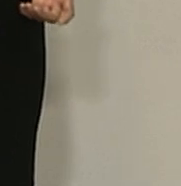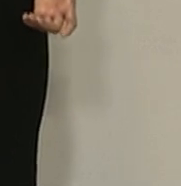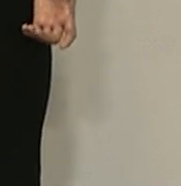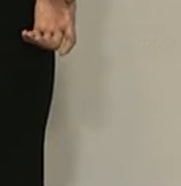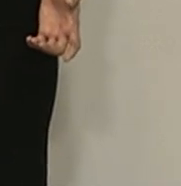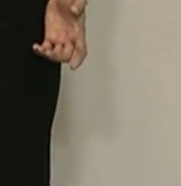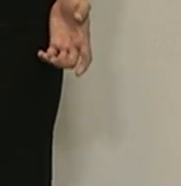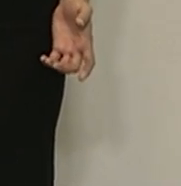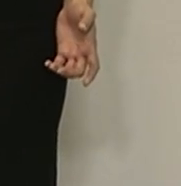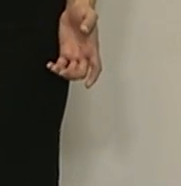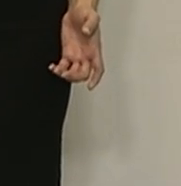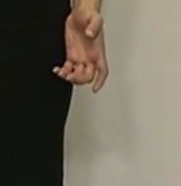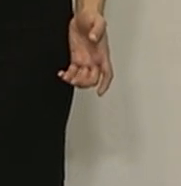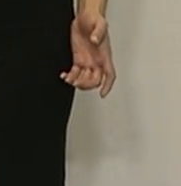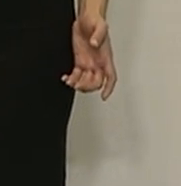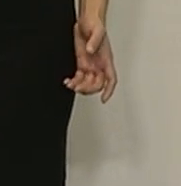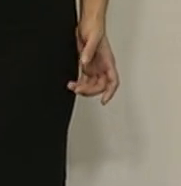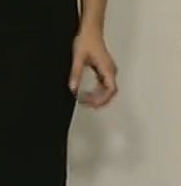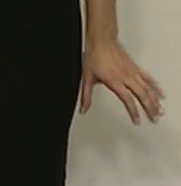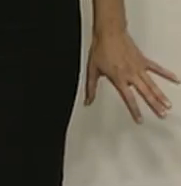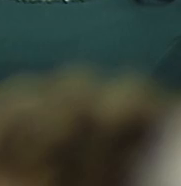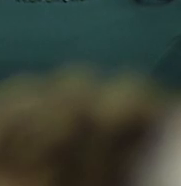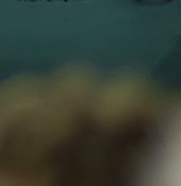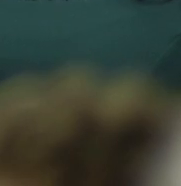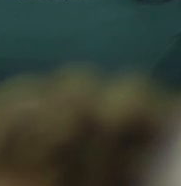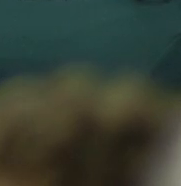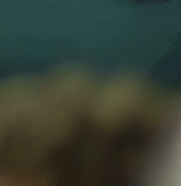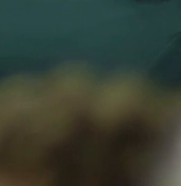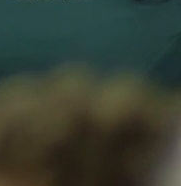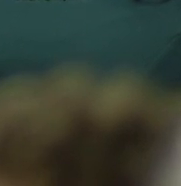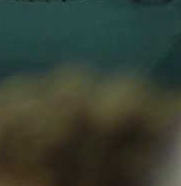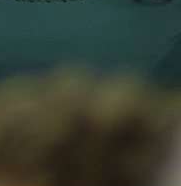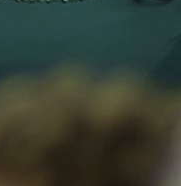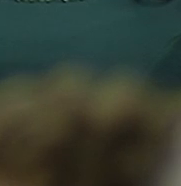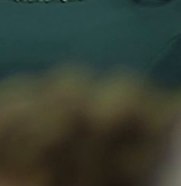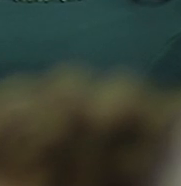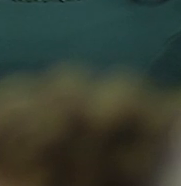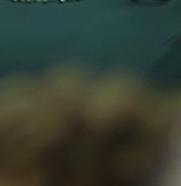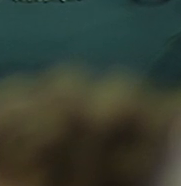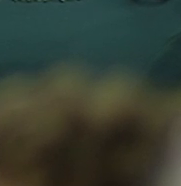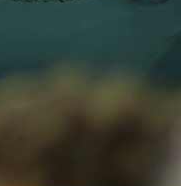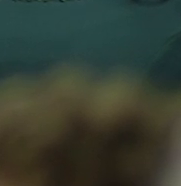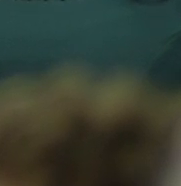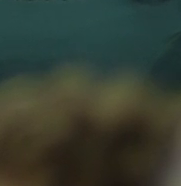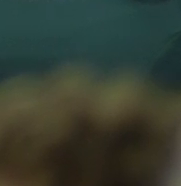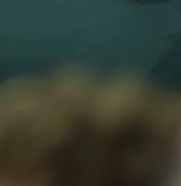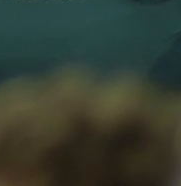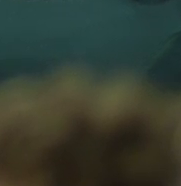Thank you.